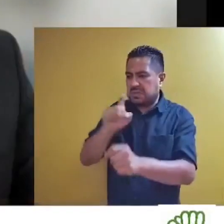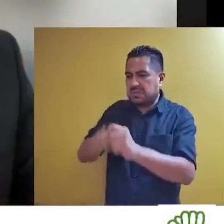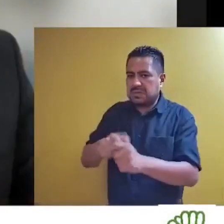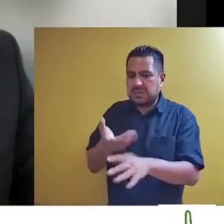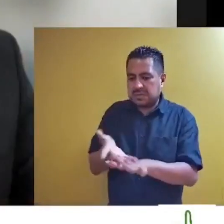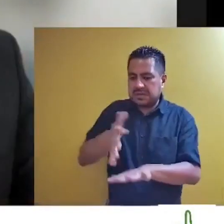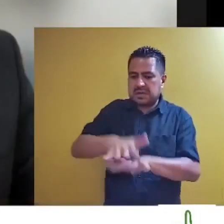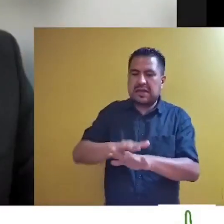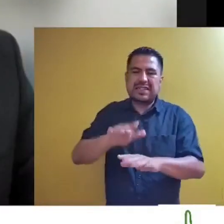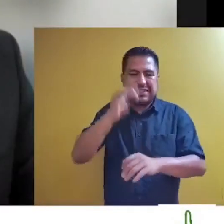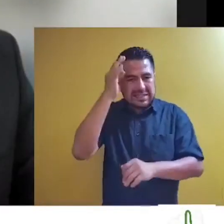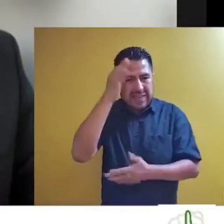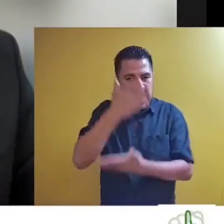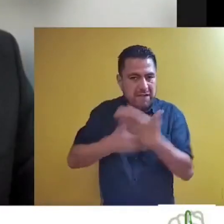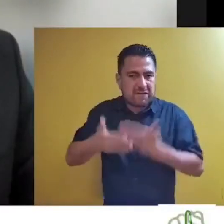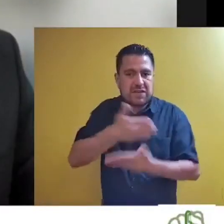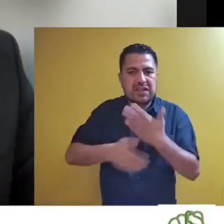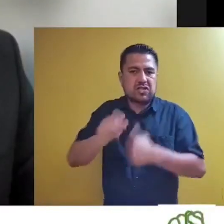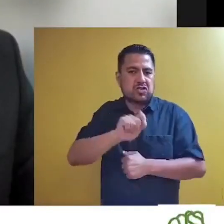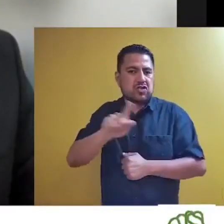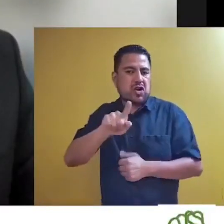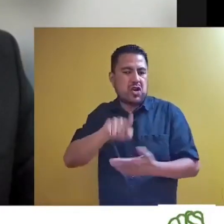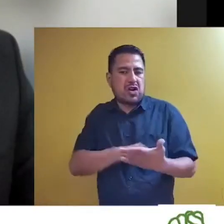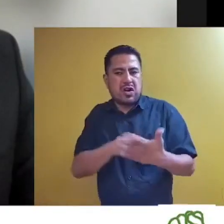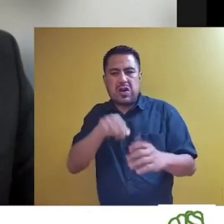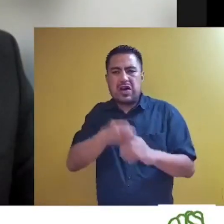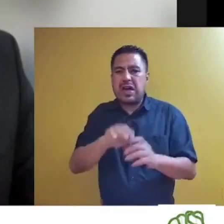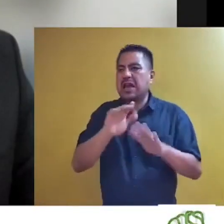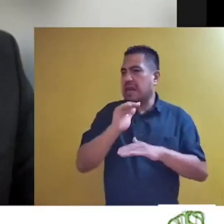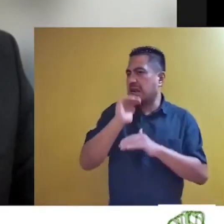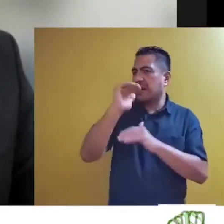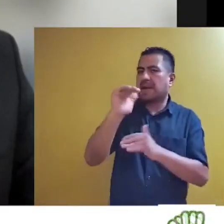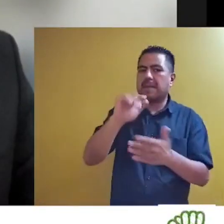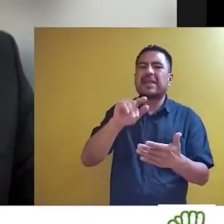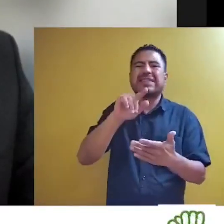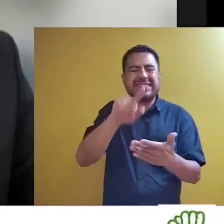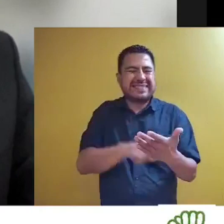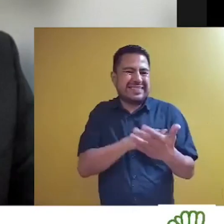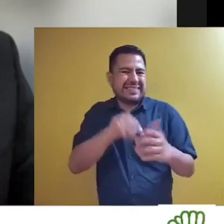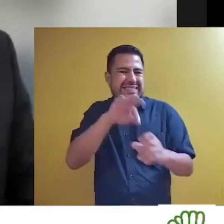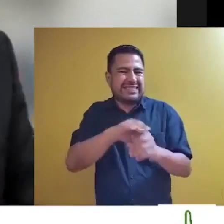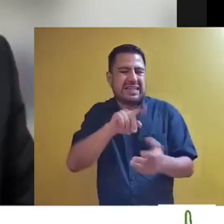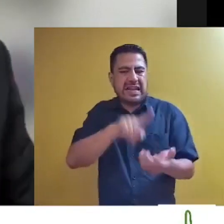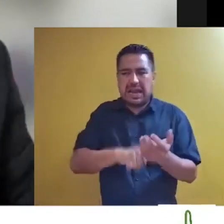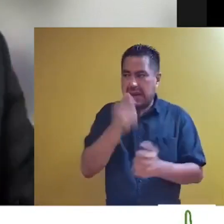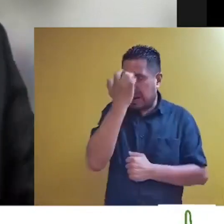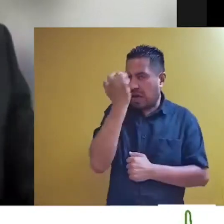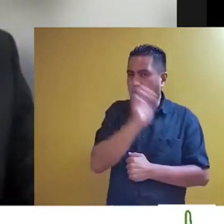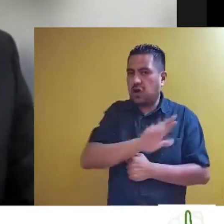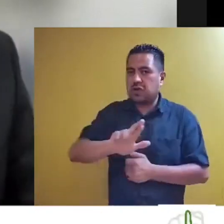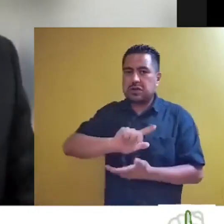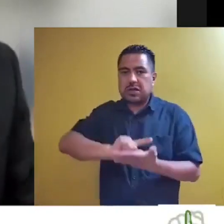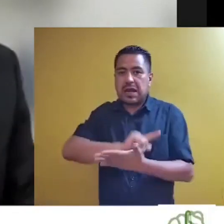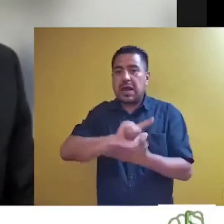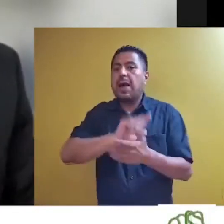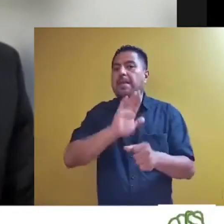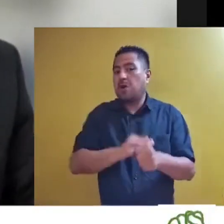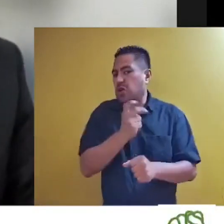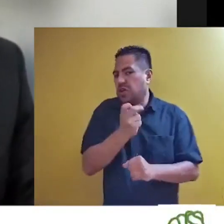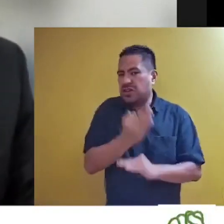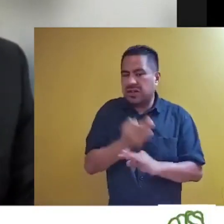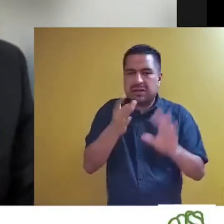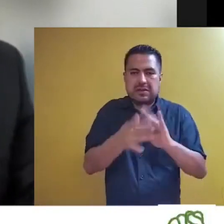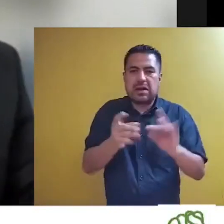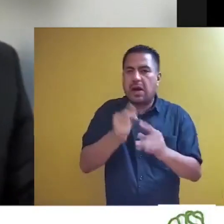integrantes del Servicio Profesional Electoral, límites constitucionales de la facultad discrecional reconocida en la ley. Por lo expuesto y fundado,